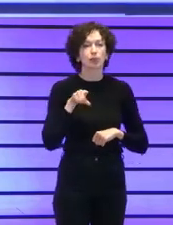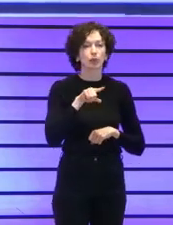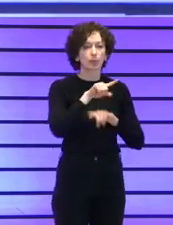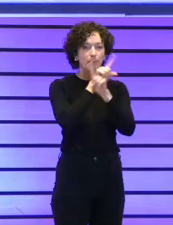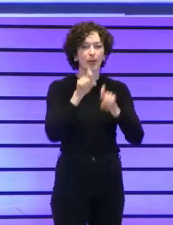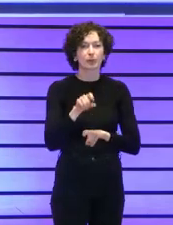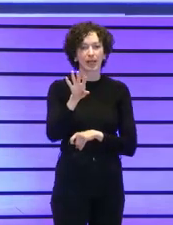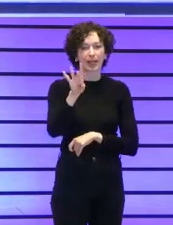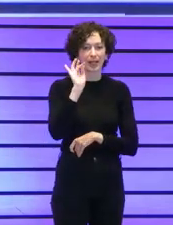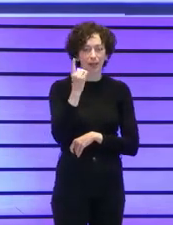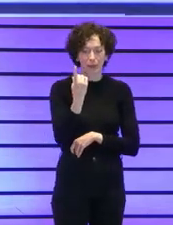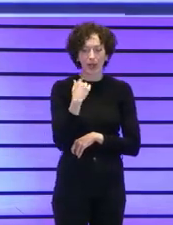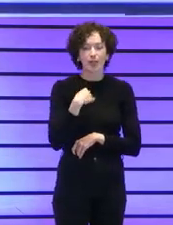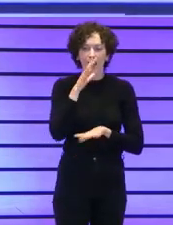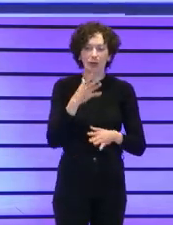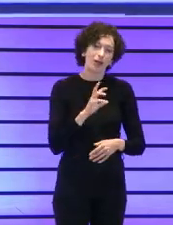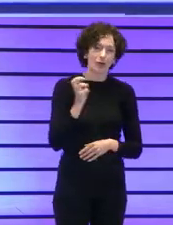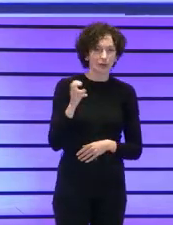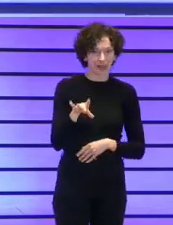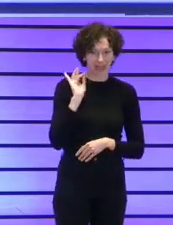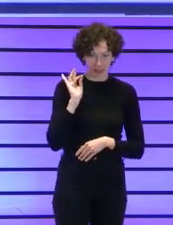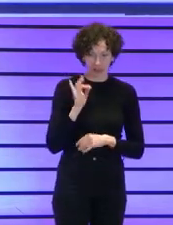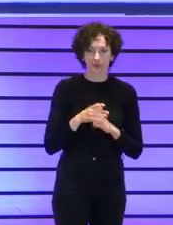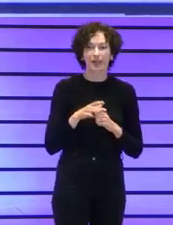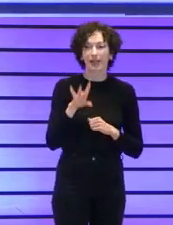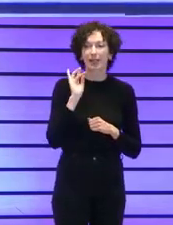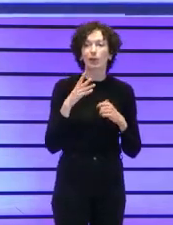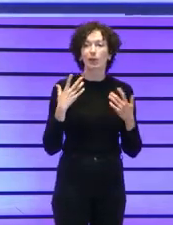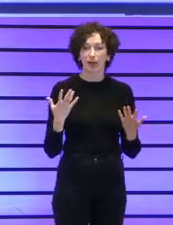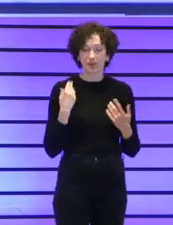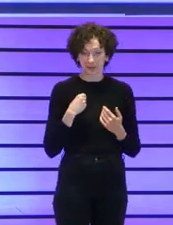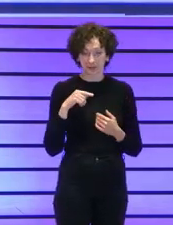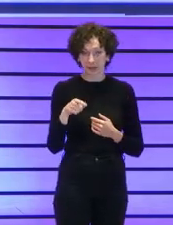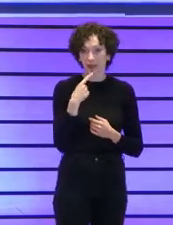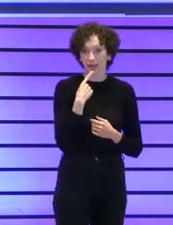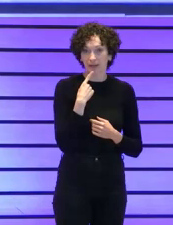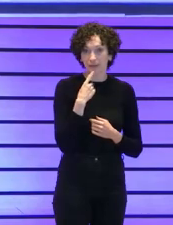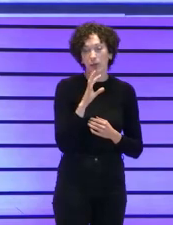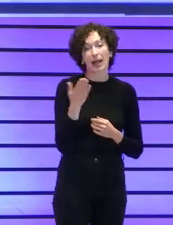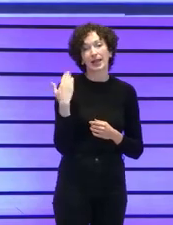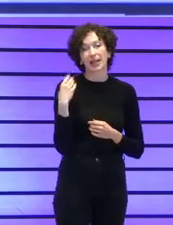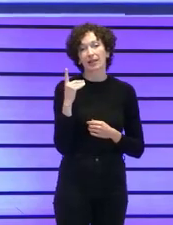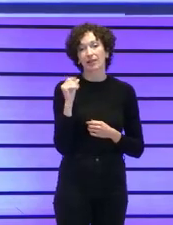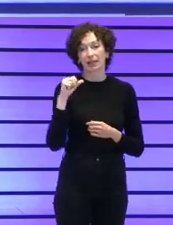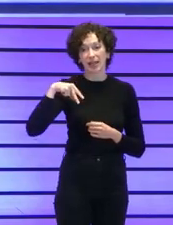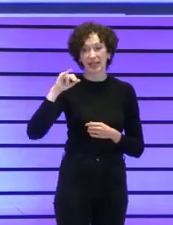las dos últimas preguntas que te quería hacer, elijo la que hace referencia. Ayer Dani nos